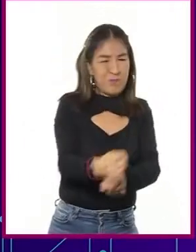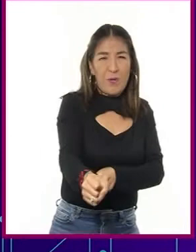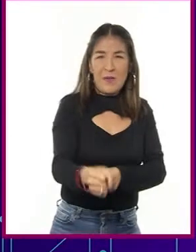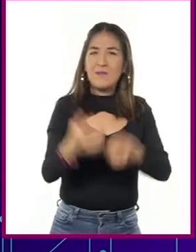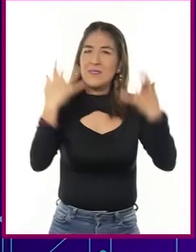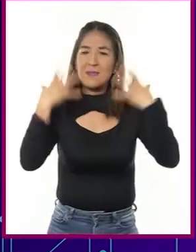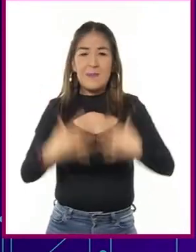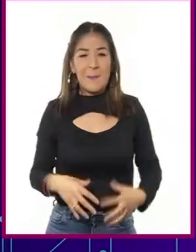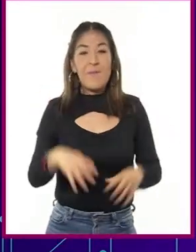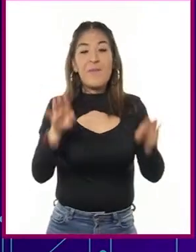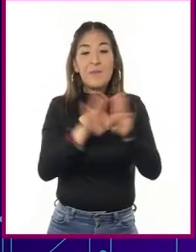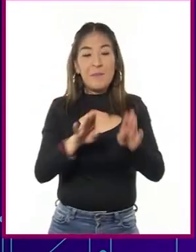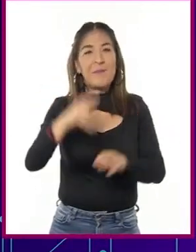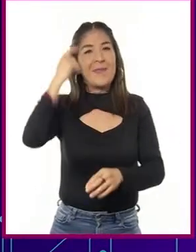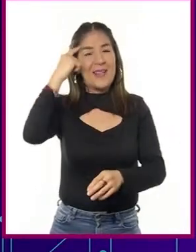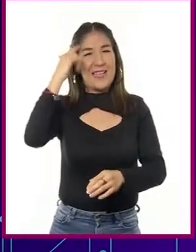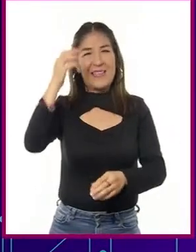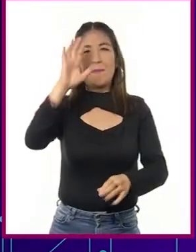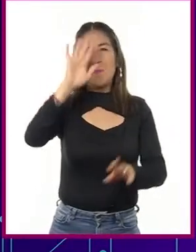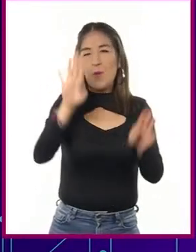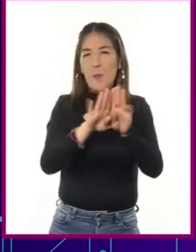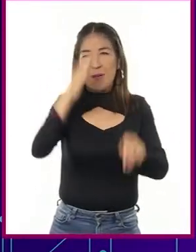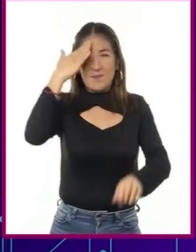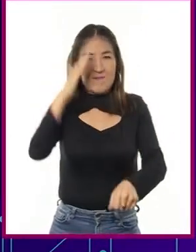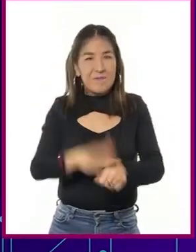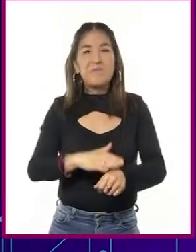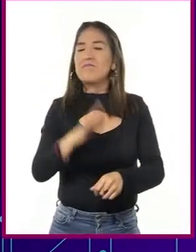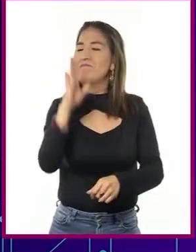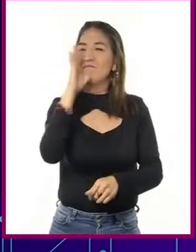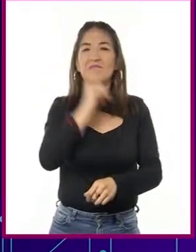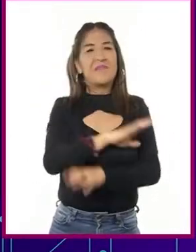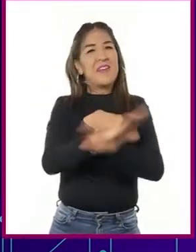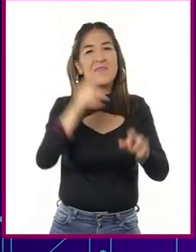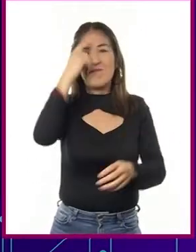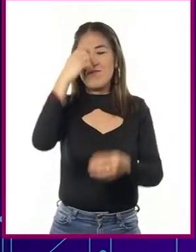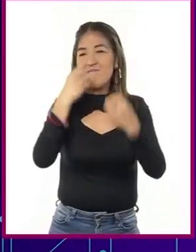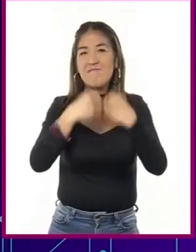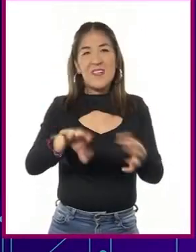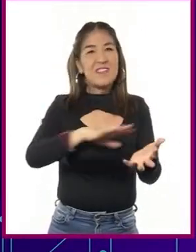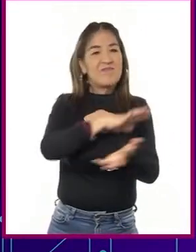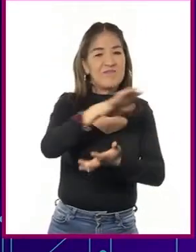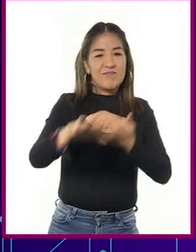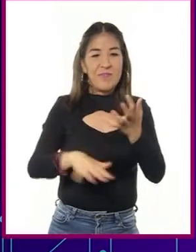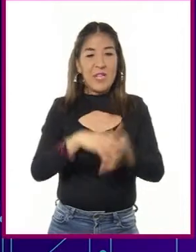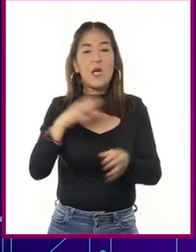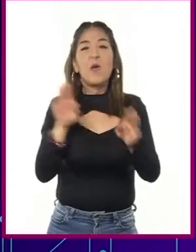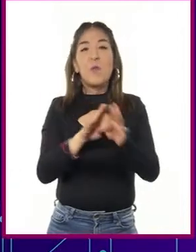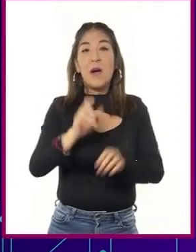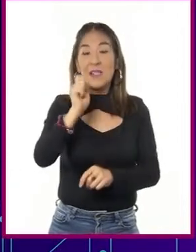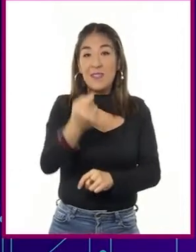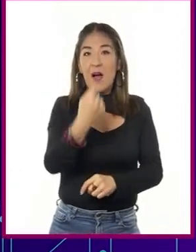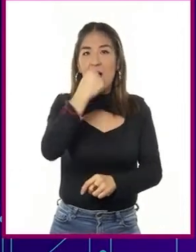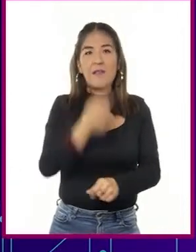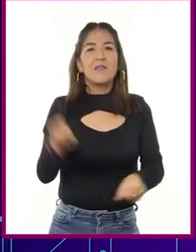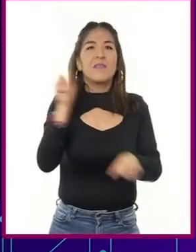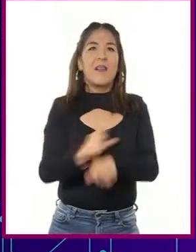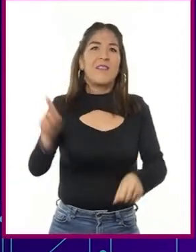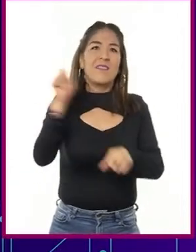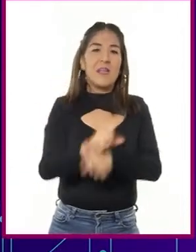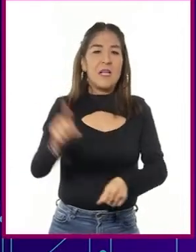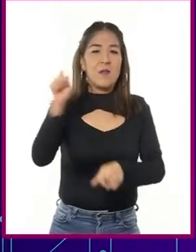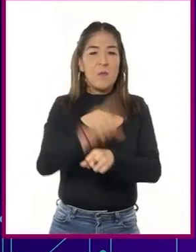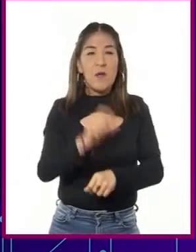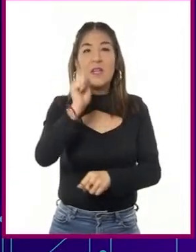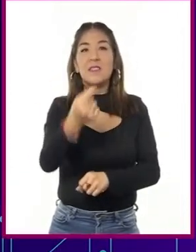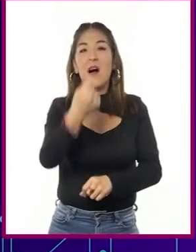difícil concentrarme en cualquier cosa que hago sin importar qué sea. Había veces que ya meterme ácido era parte de mi rutina diaria. Me metí a un